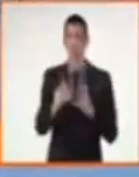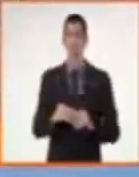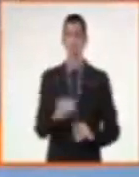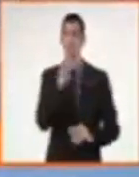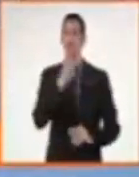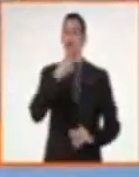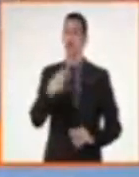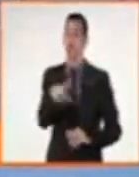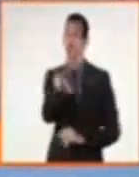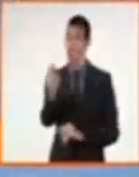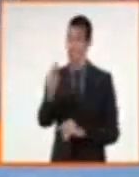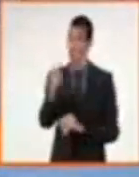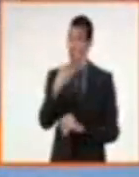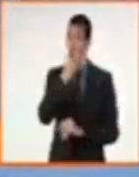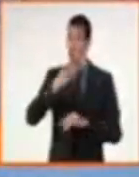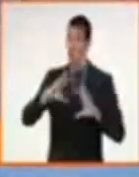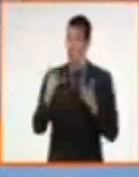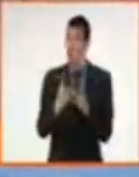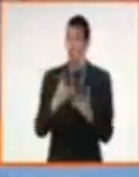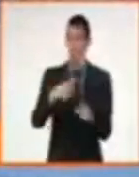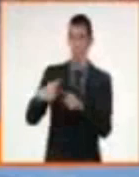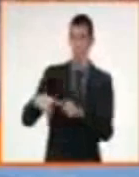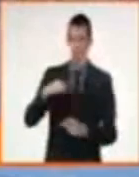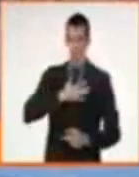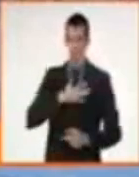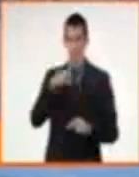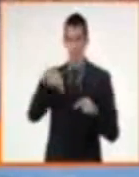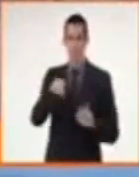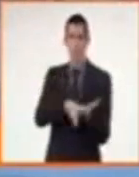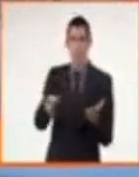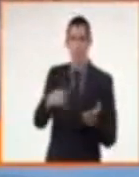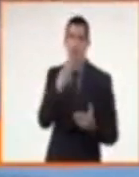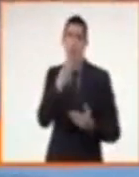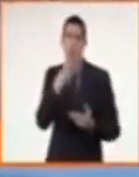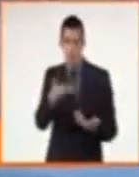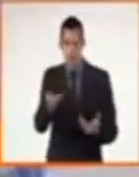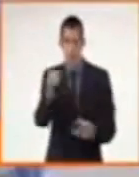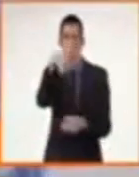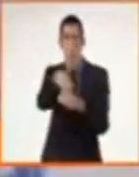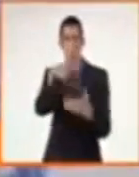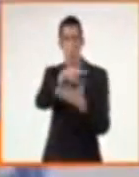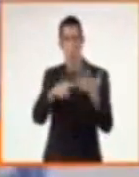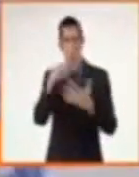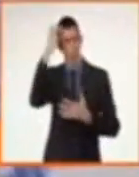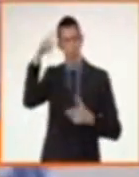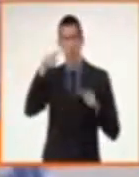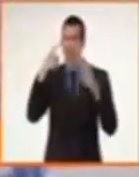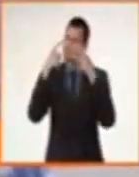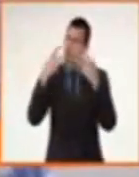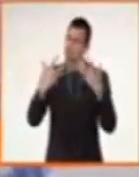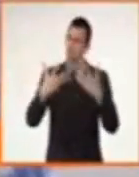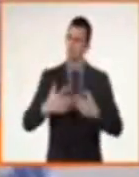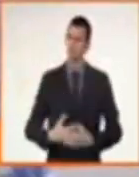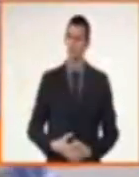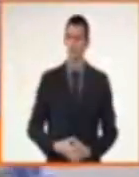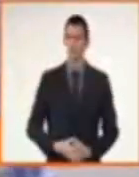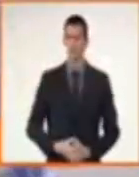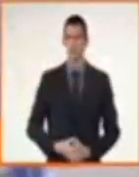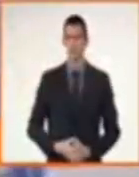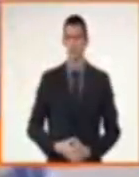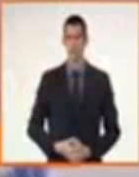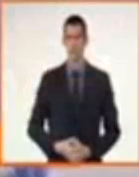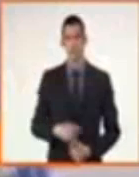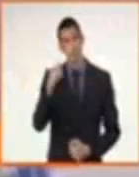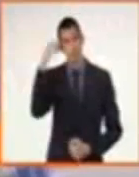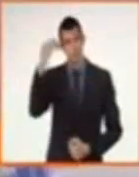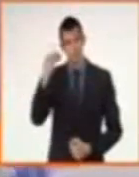diputados y más si somos de nuestra provincia, también considero eso muy importante. Estamos en un momento que pienso